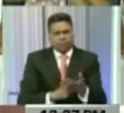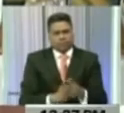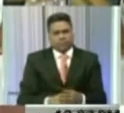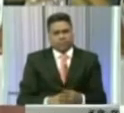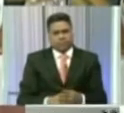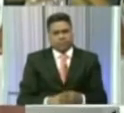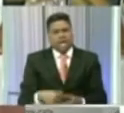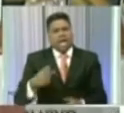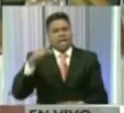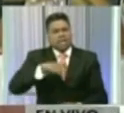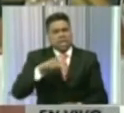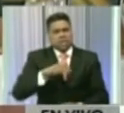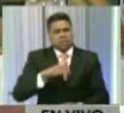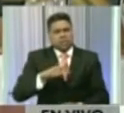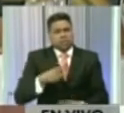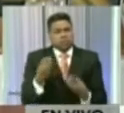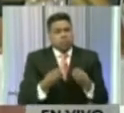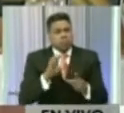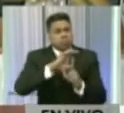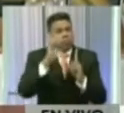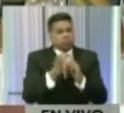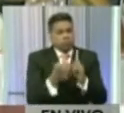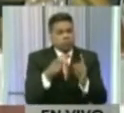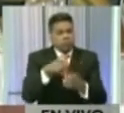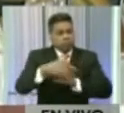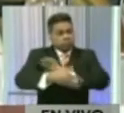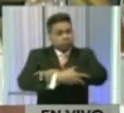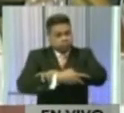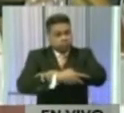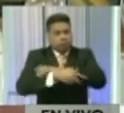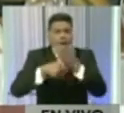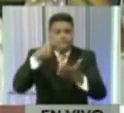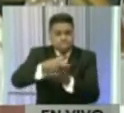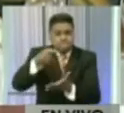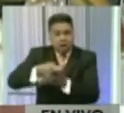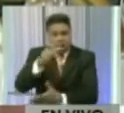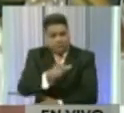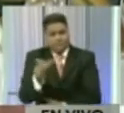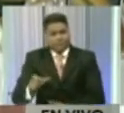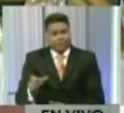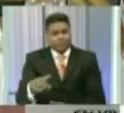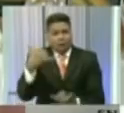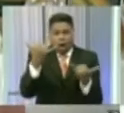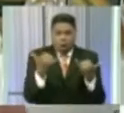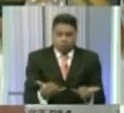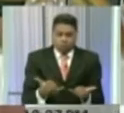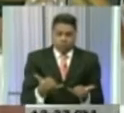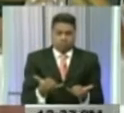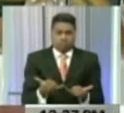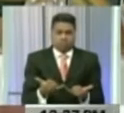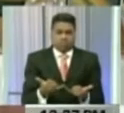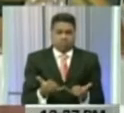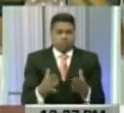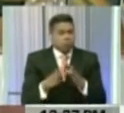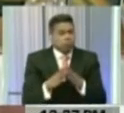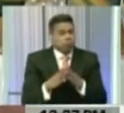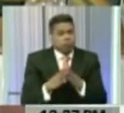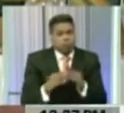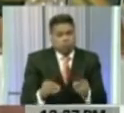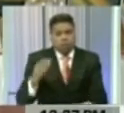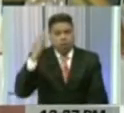Y aquí hay una cultura tributaria. Y nosotros ahorita, en medio de la crisis, batimos récord en este